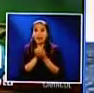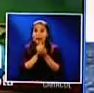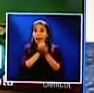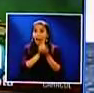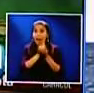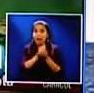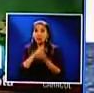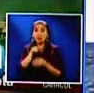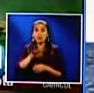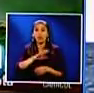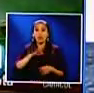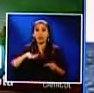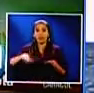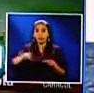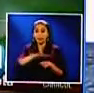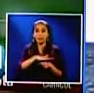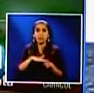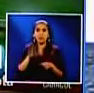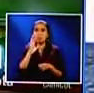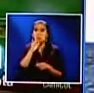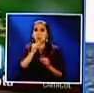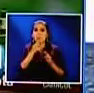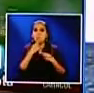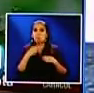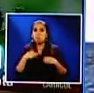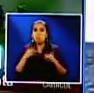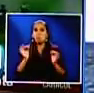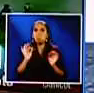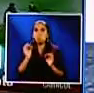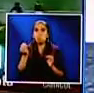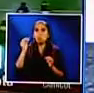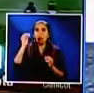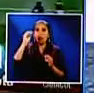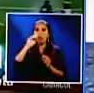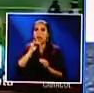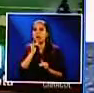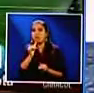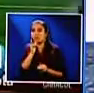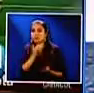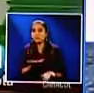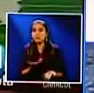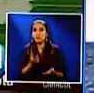la emergencia, no han reportado mayor novedad, aparte de, pues, de las